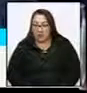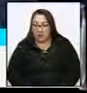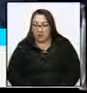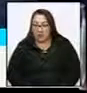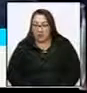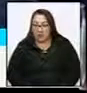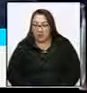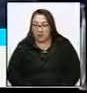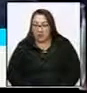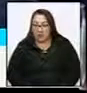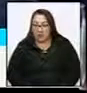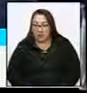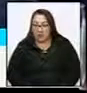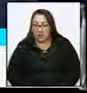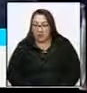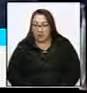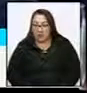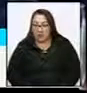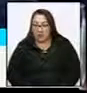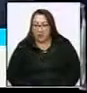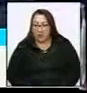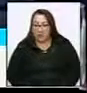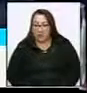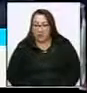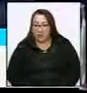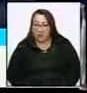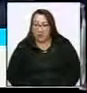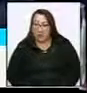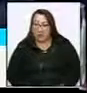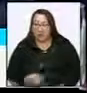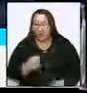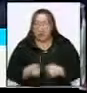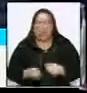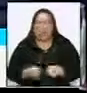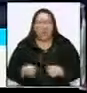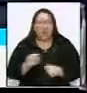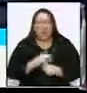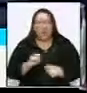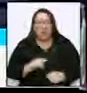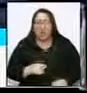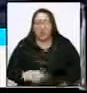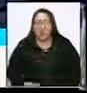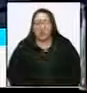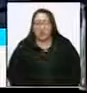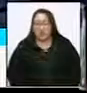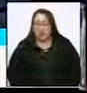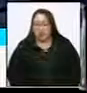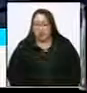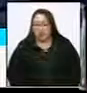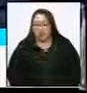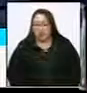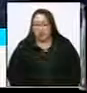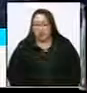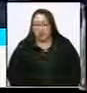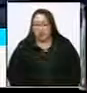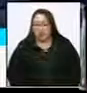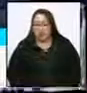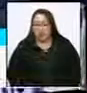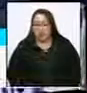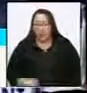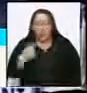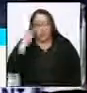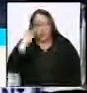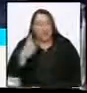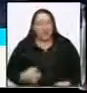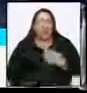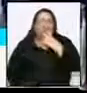modificación en el fondo reproduce la misma posibilidad de plantear una cuestión de confianza